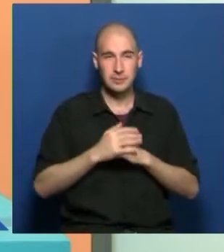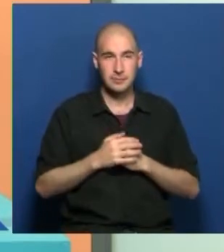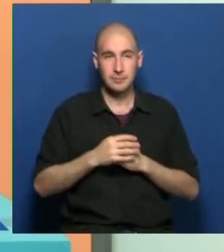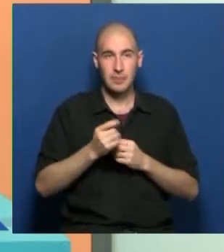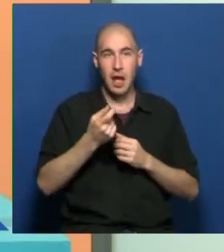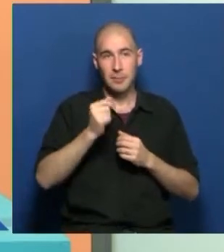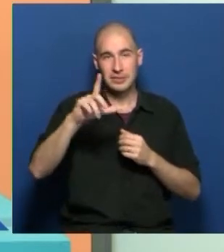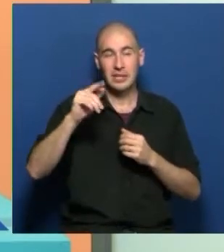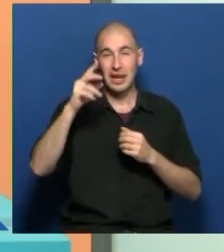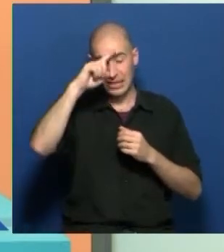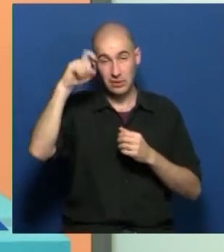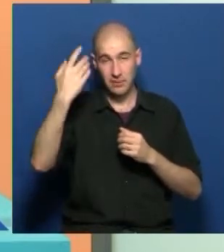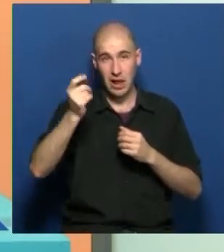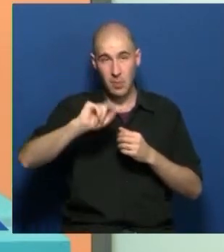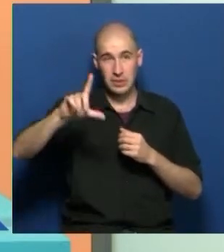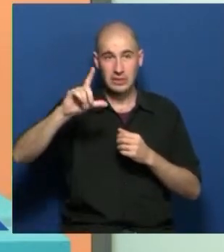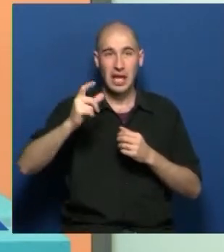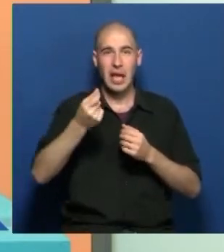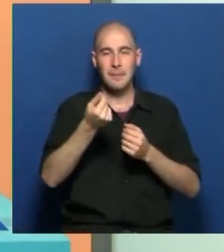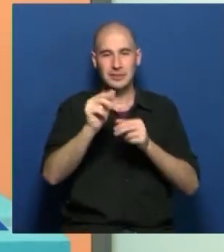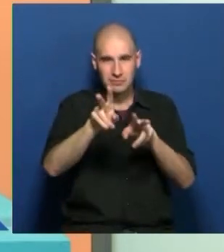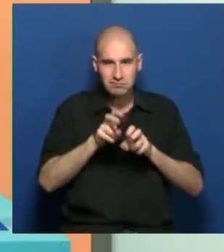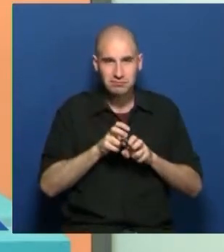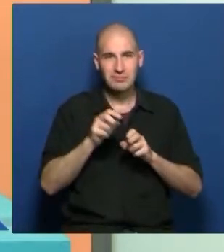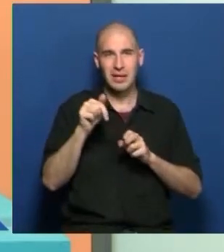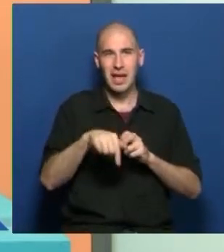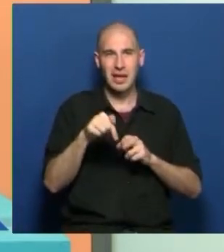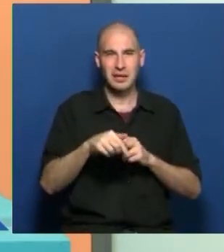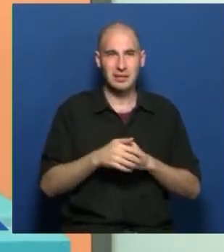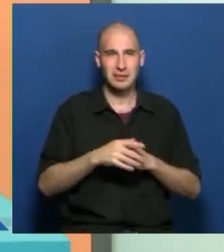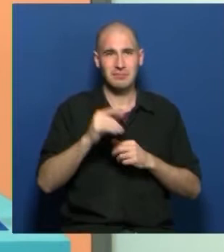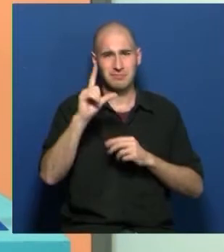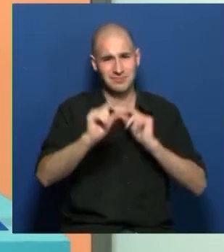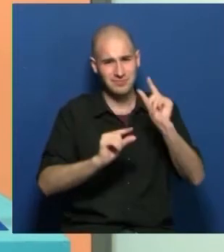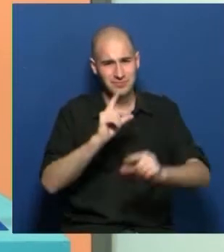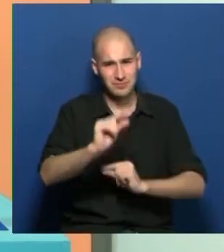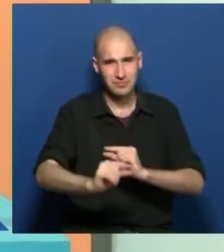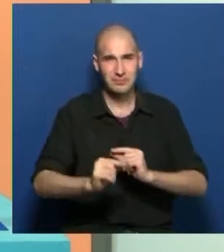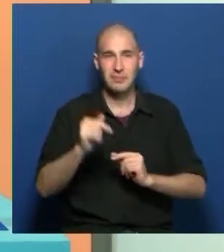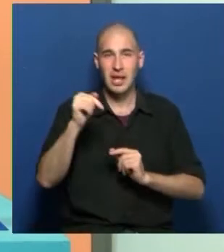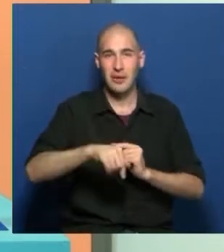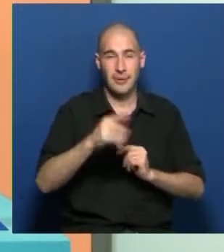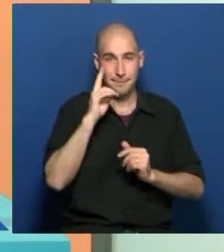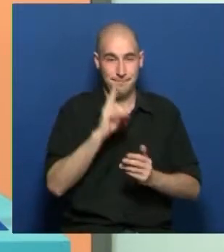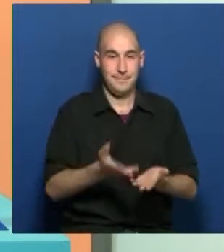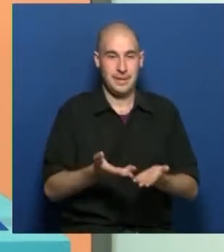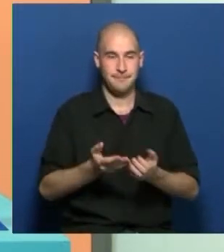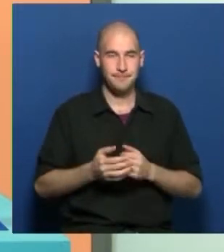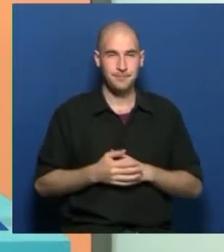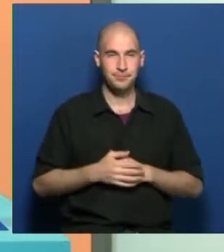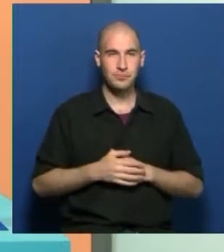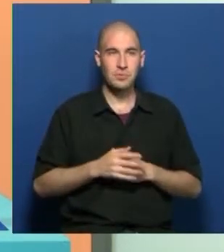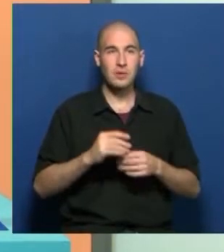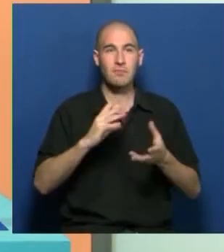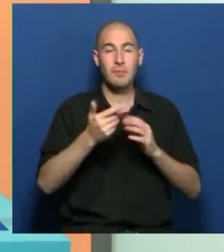hacerlos aumentar un poquito en el exterior, la rentabilidad del sector está cada vez más y más en baja. Y hoy lo estamos viendo con